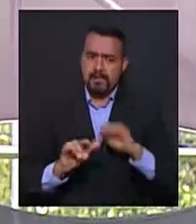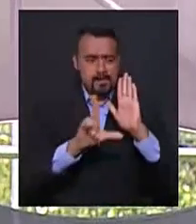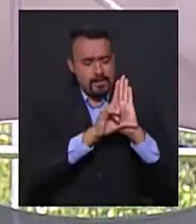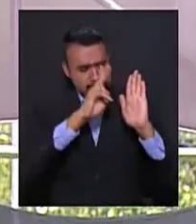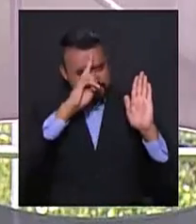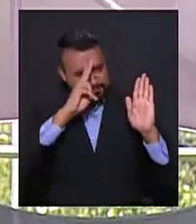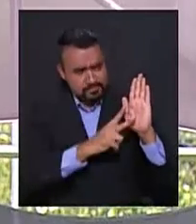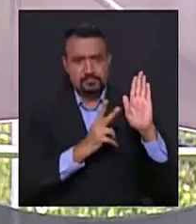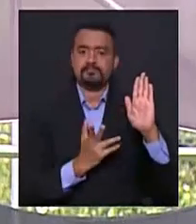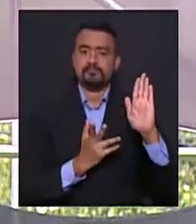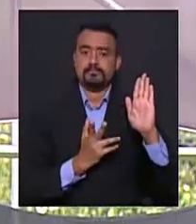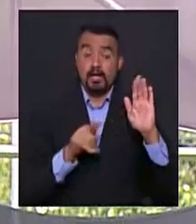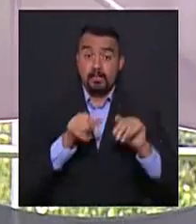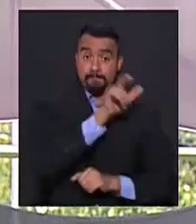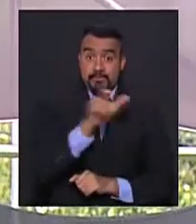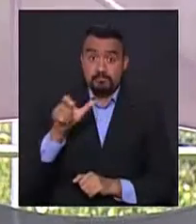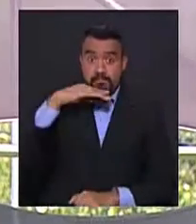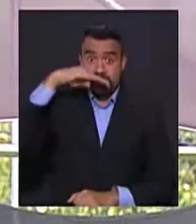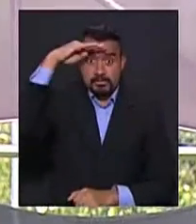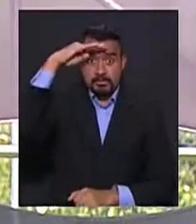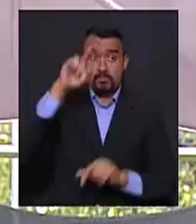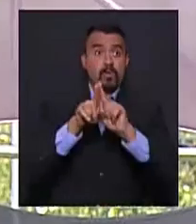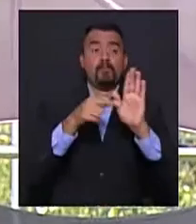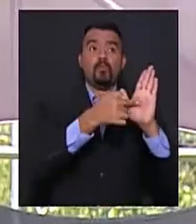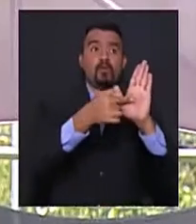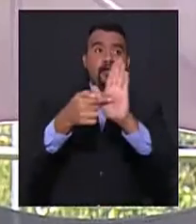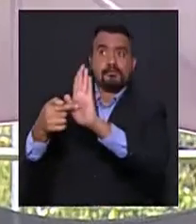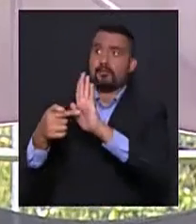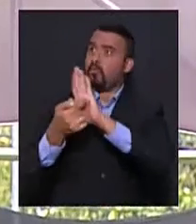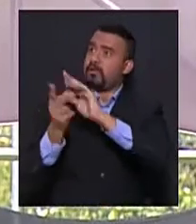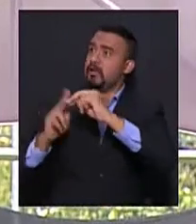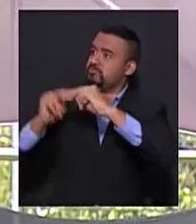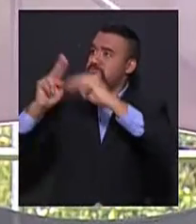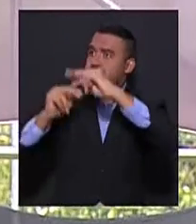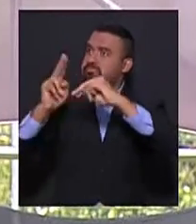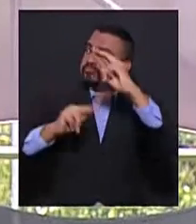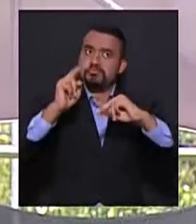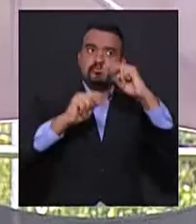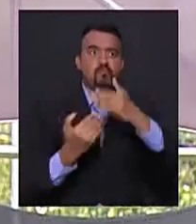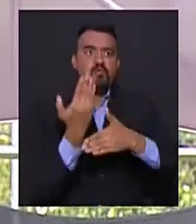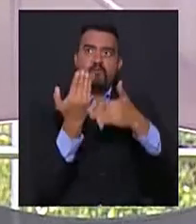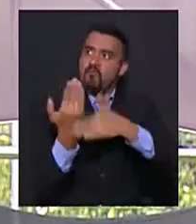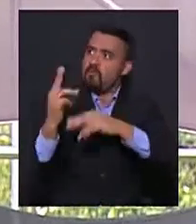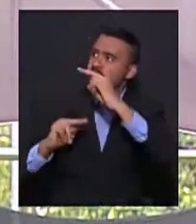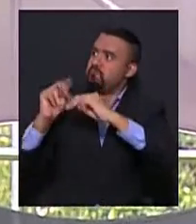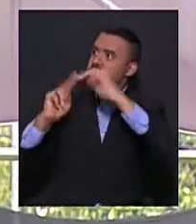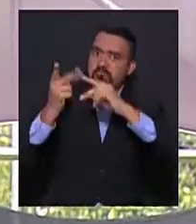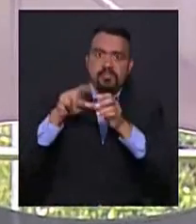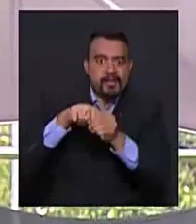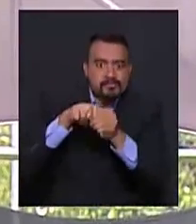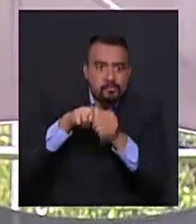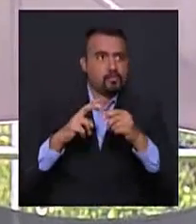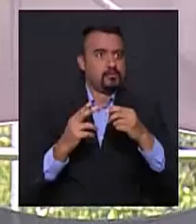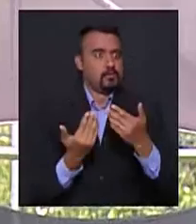legales. Medellín se ha puesto siempre la vara muy alta en materia de urbanismo, innovación, transporte